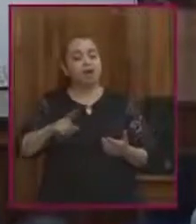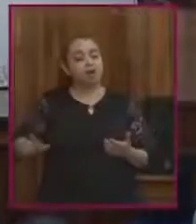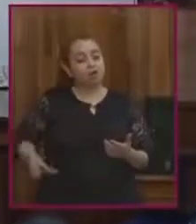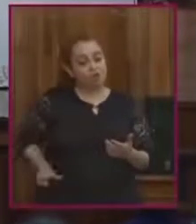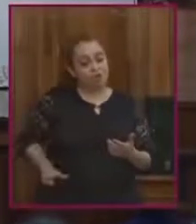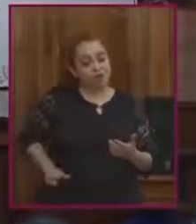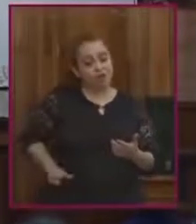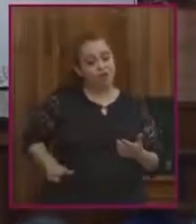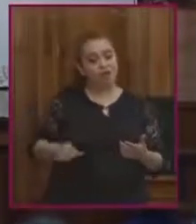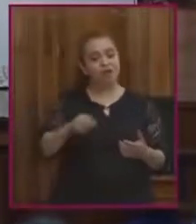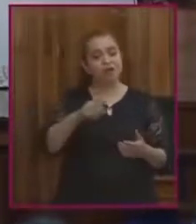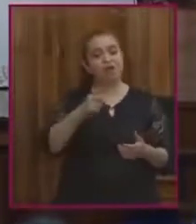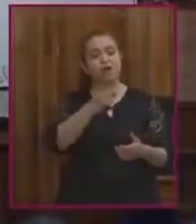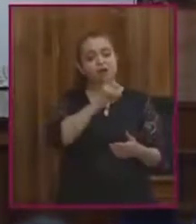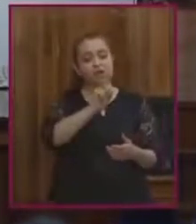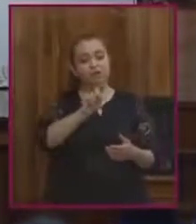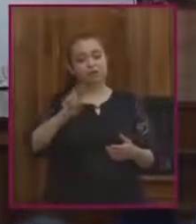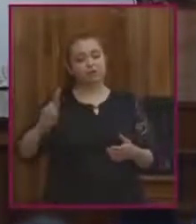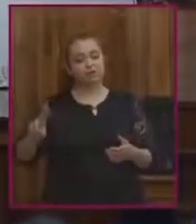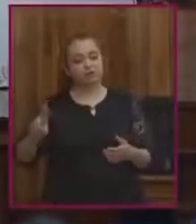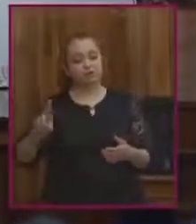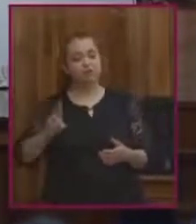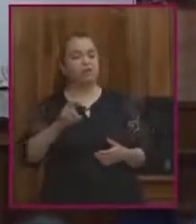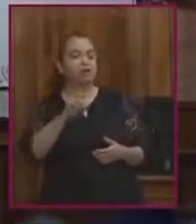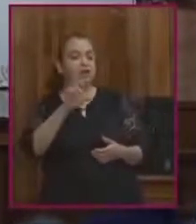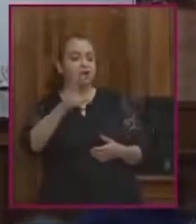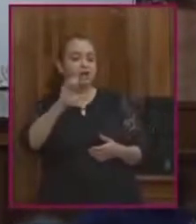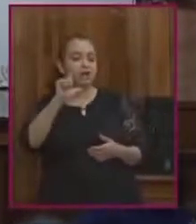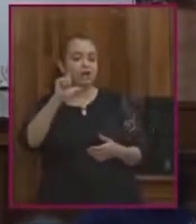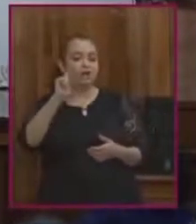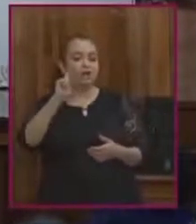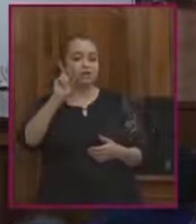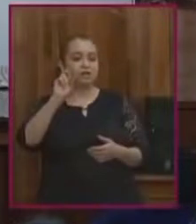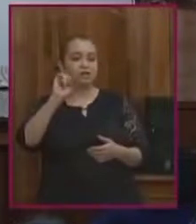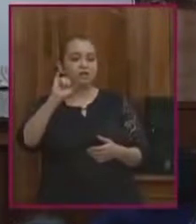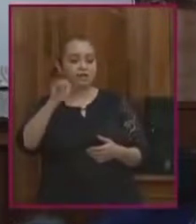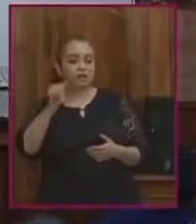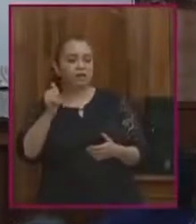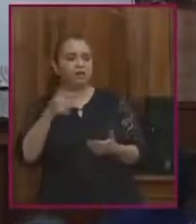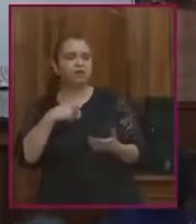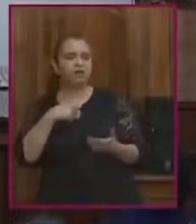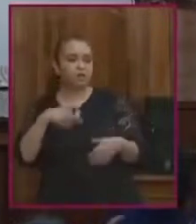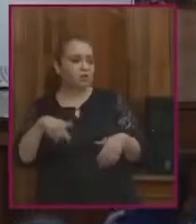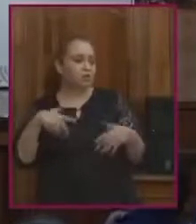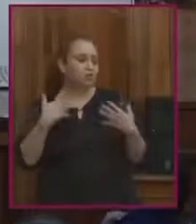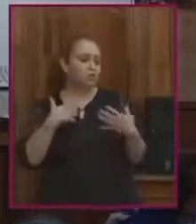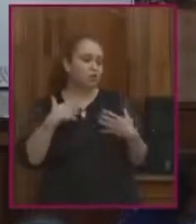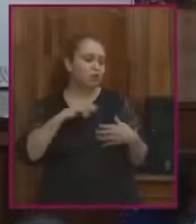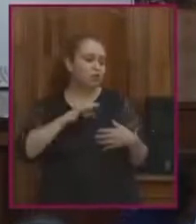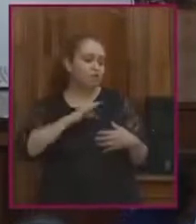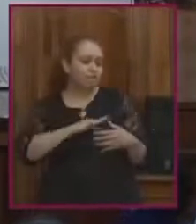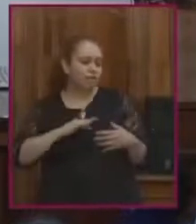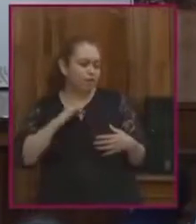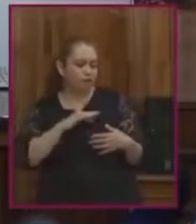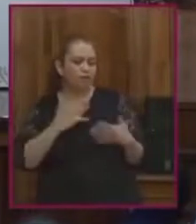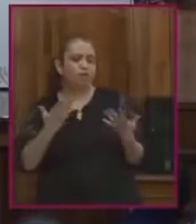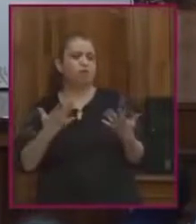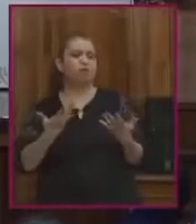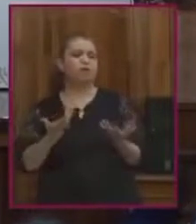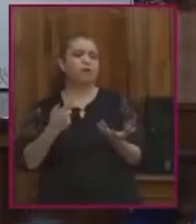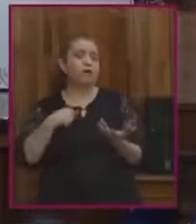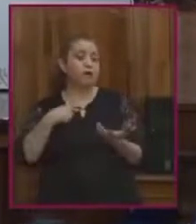Pardo. Estamos en el gobierno de la ciudad pues muy contentos y muy congraciados de que